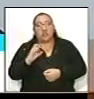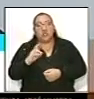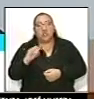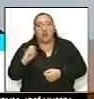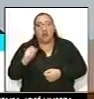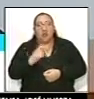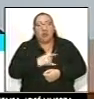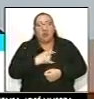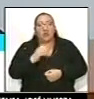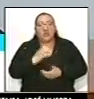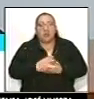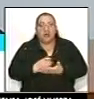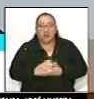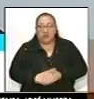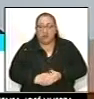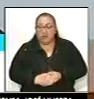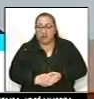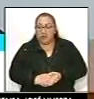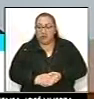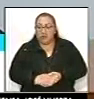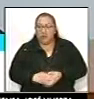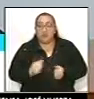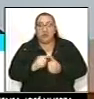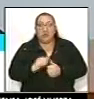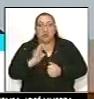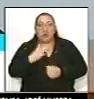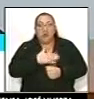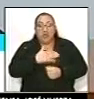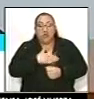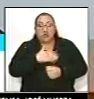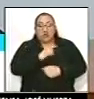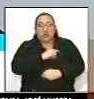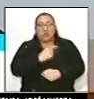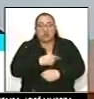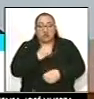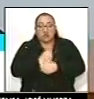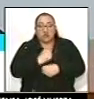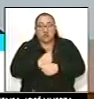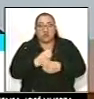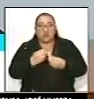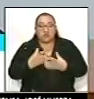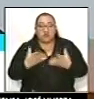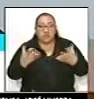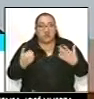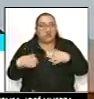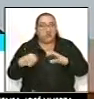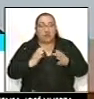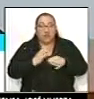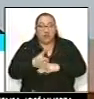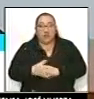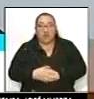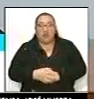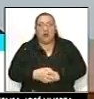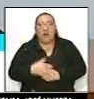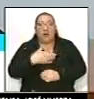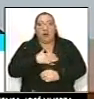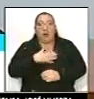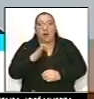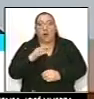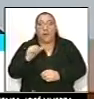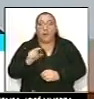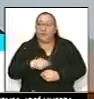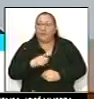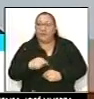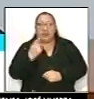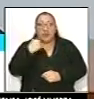la Universidad del Centro, que con su propio esfuerzo, sacrificando tantas cosas, han logrado ingresar. Me parece injusto que